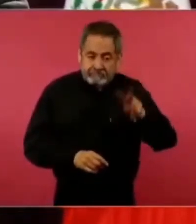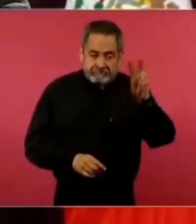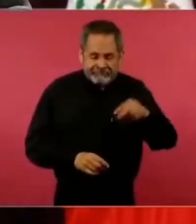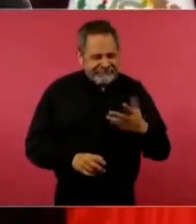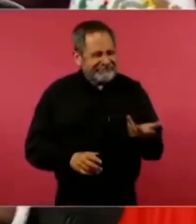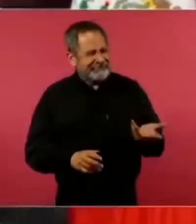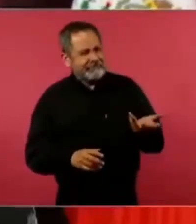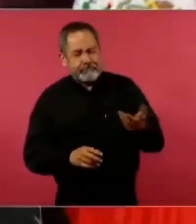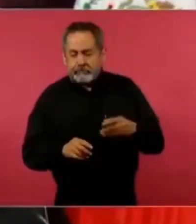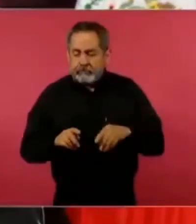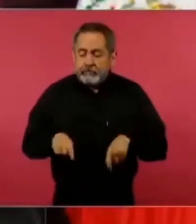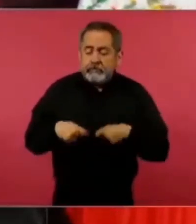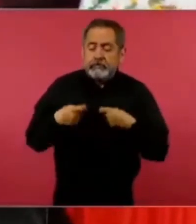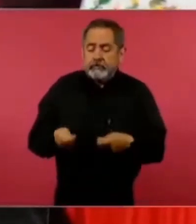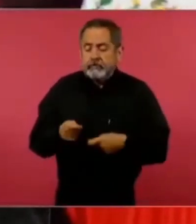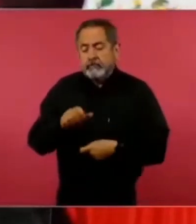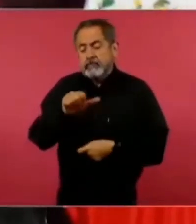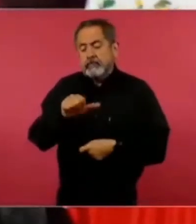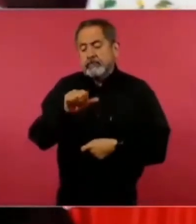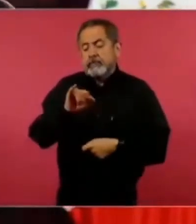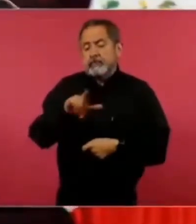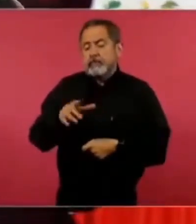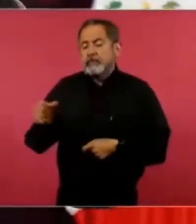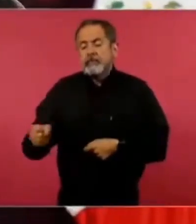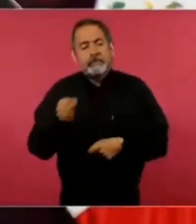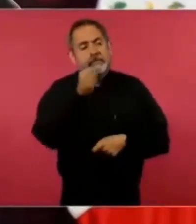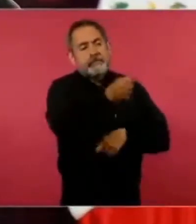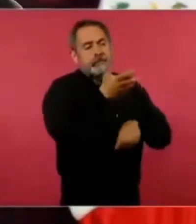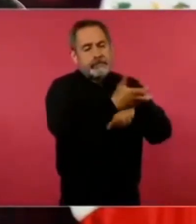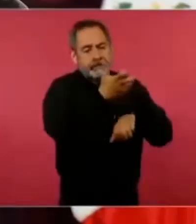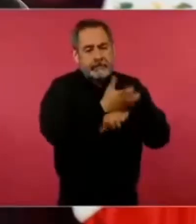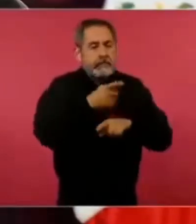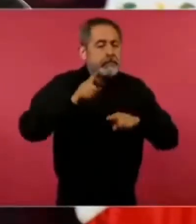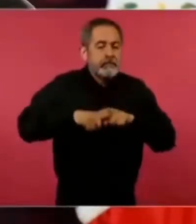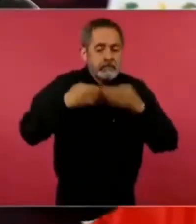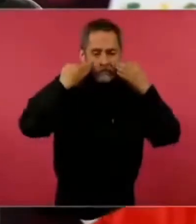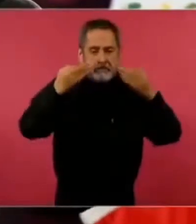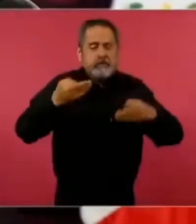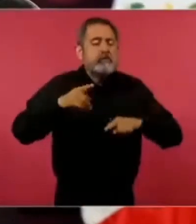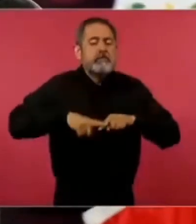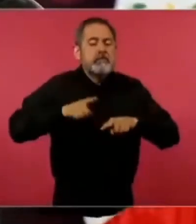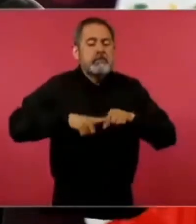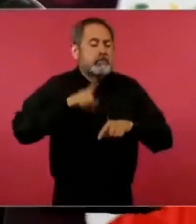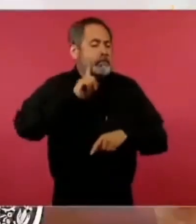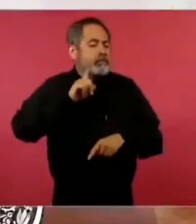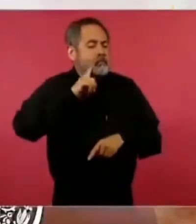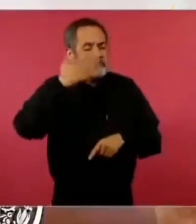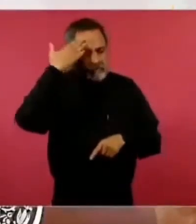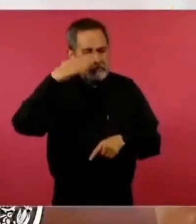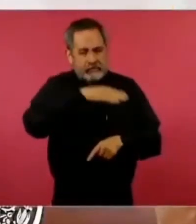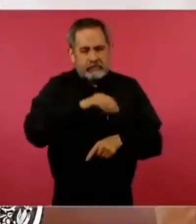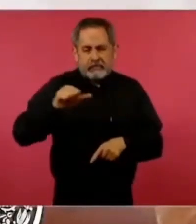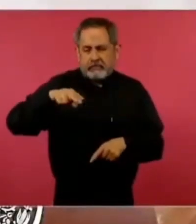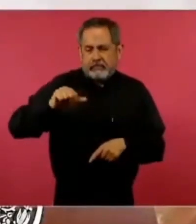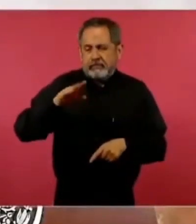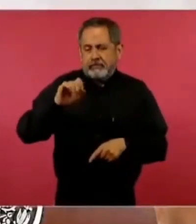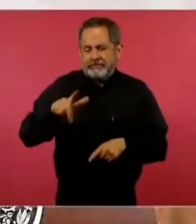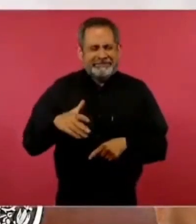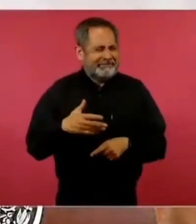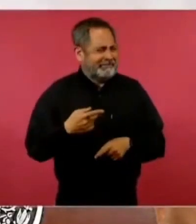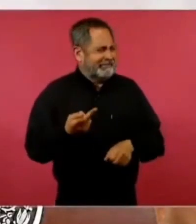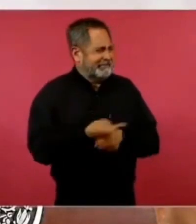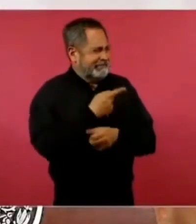el asilo, siendo testigo la señora Anabel.